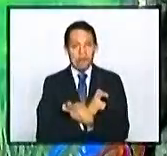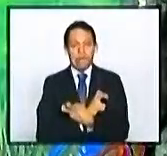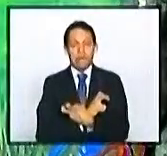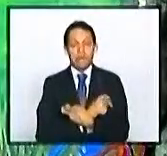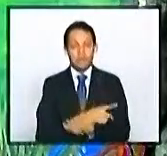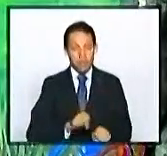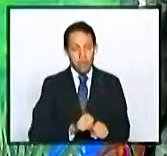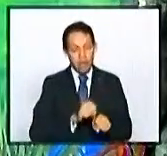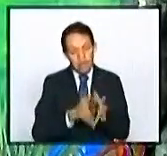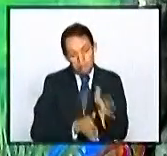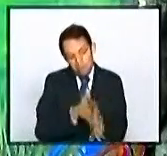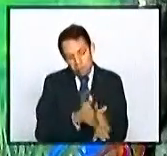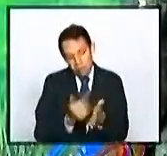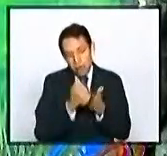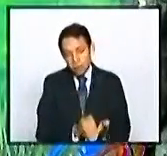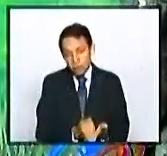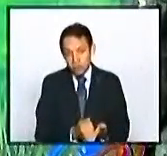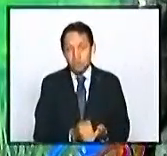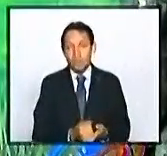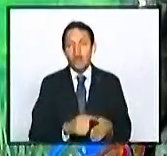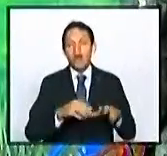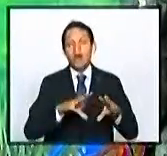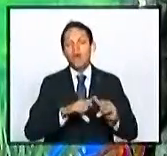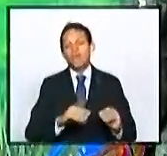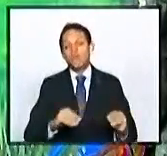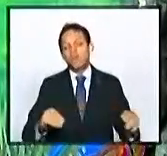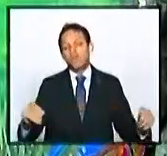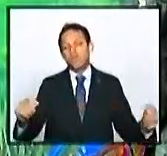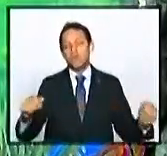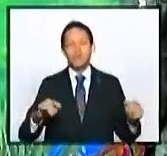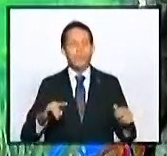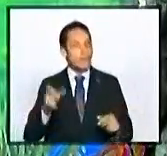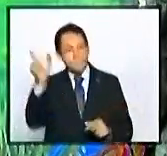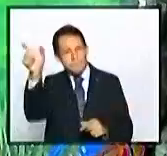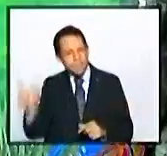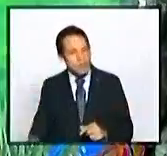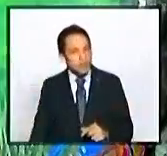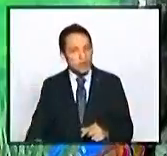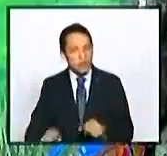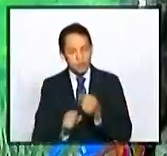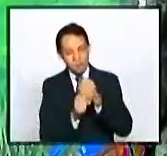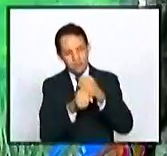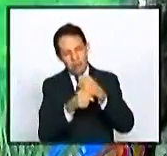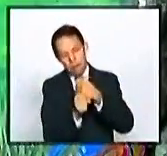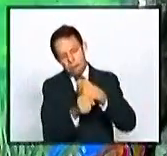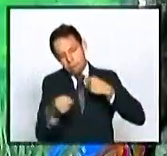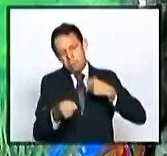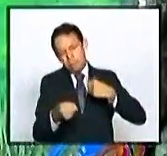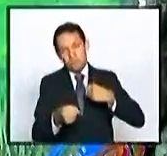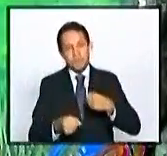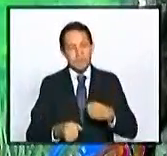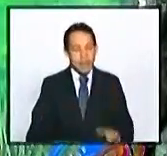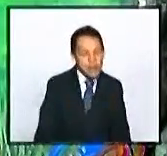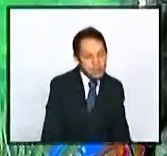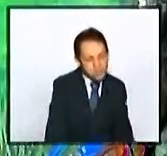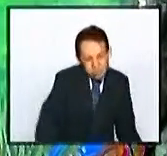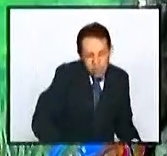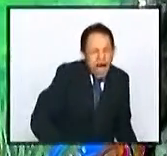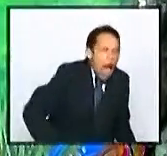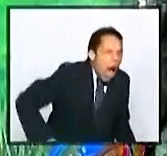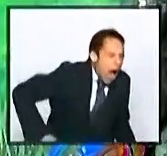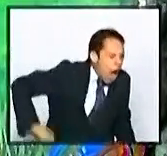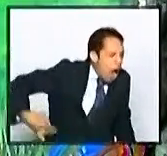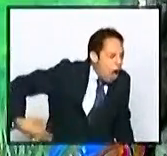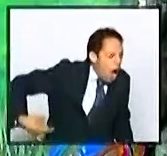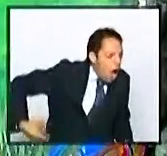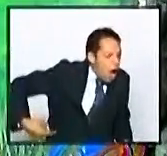la inflamación al hueso. Pero esa persona que tuvo un desplazamiento óseo por un ejercicio mal hecho, ahí tendrá un dolor para